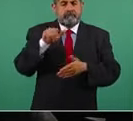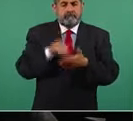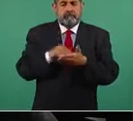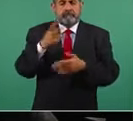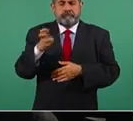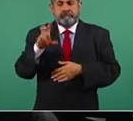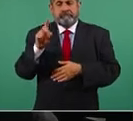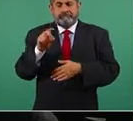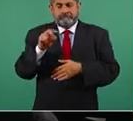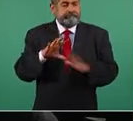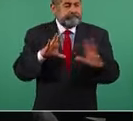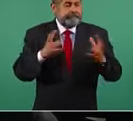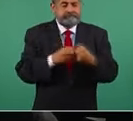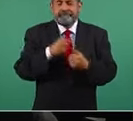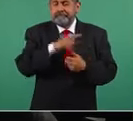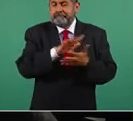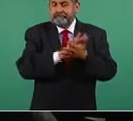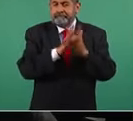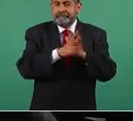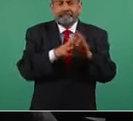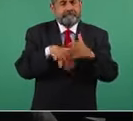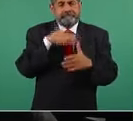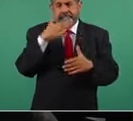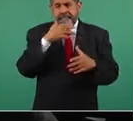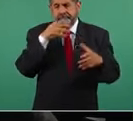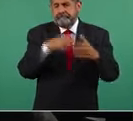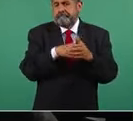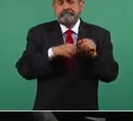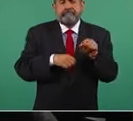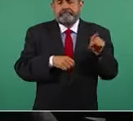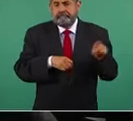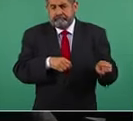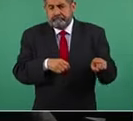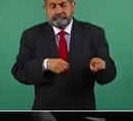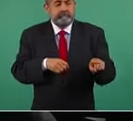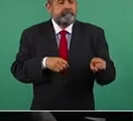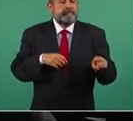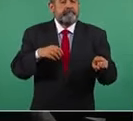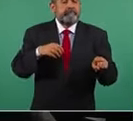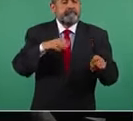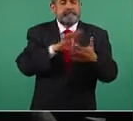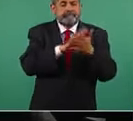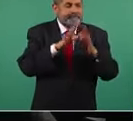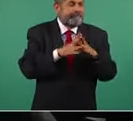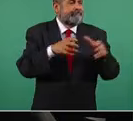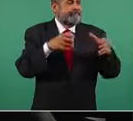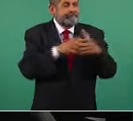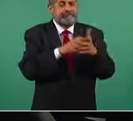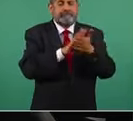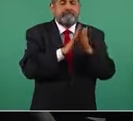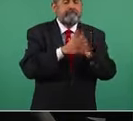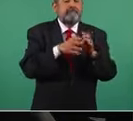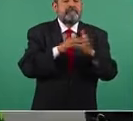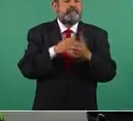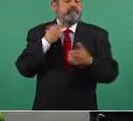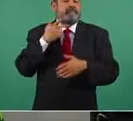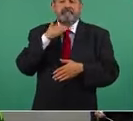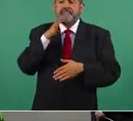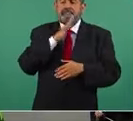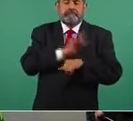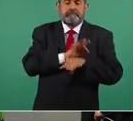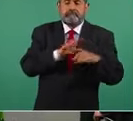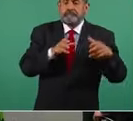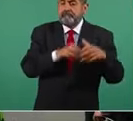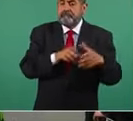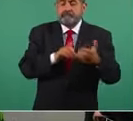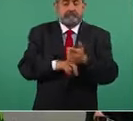38.330 cuentas vinculadas a operaciones ilícitas, tanto del crimen organizado como el crimen de cuello blanco. Y se